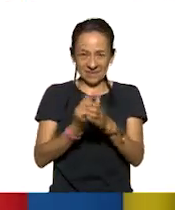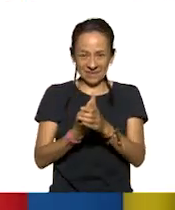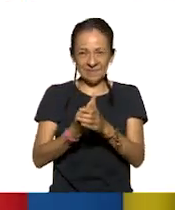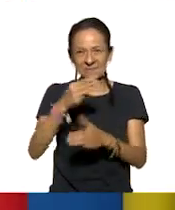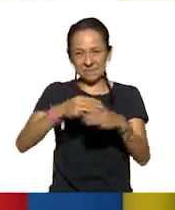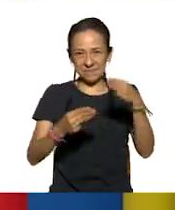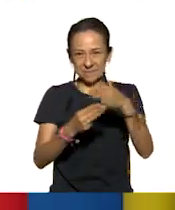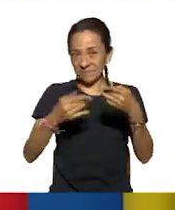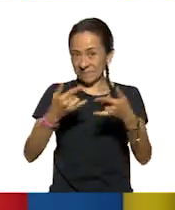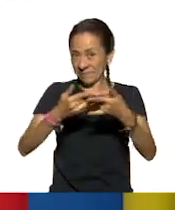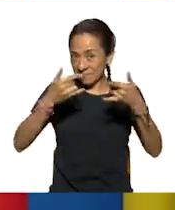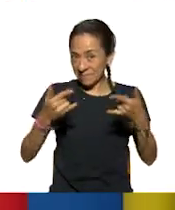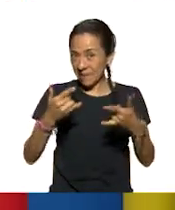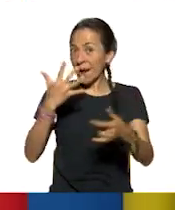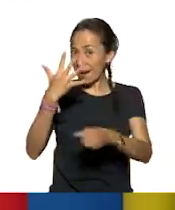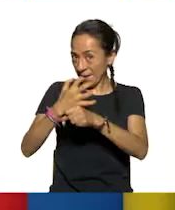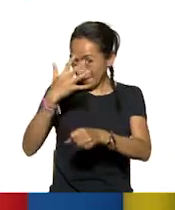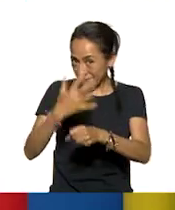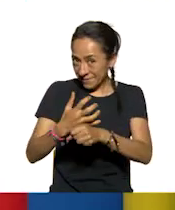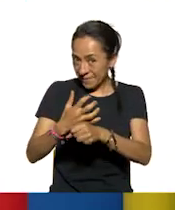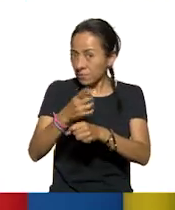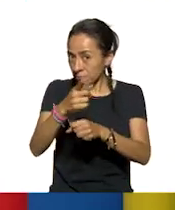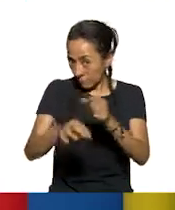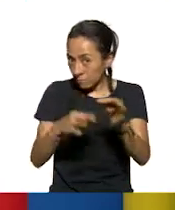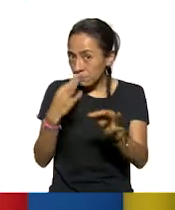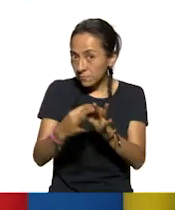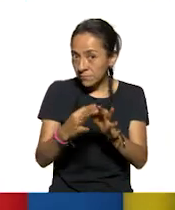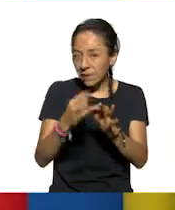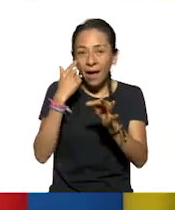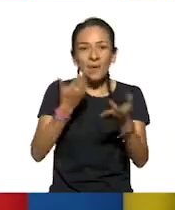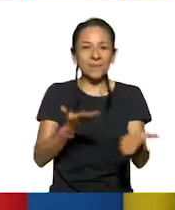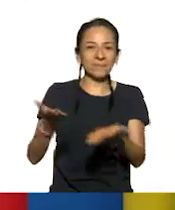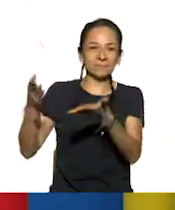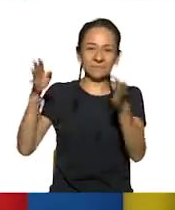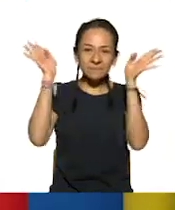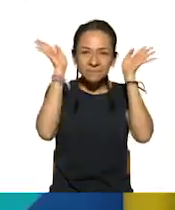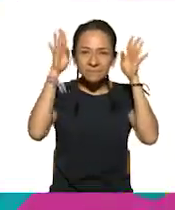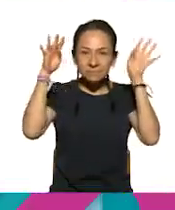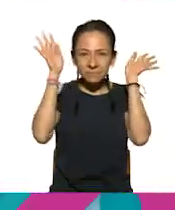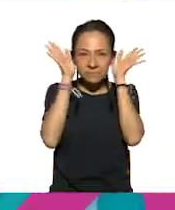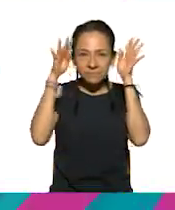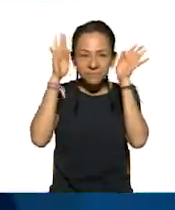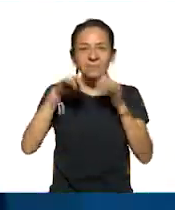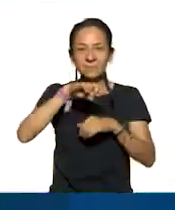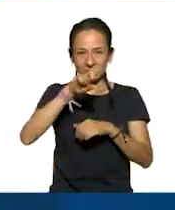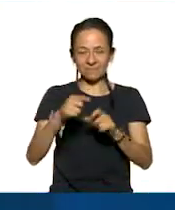listos? Vamos con Ajo Listo y comenzamos.